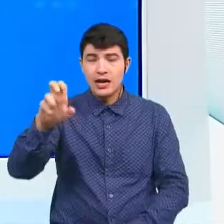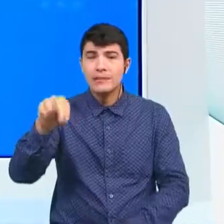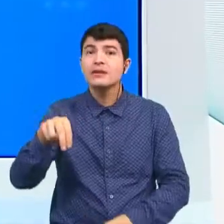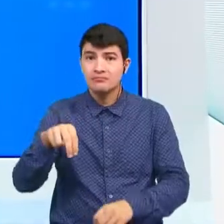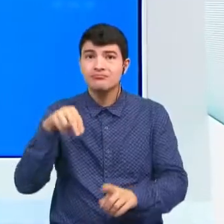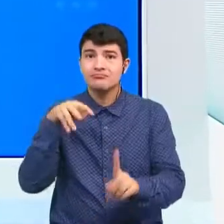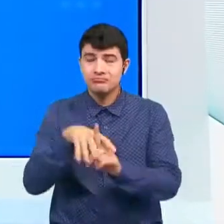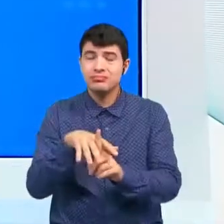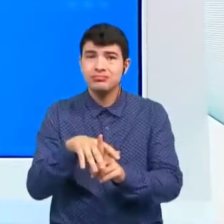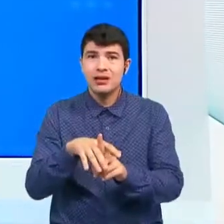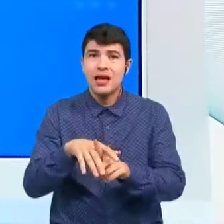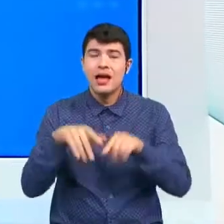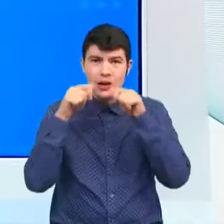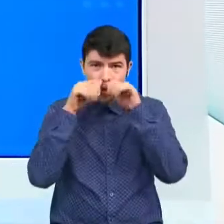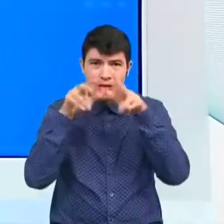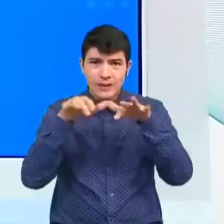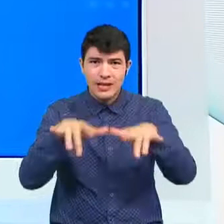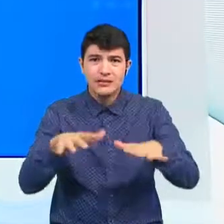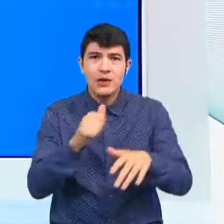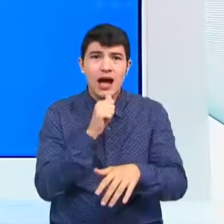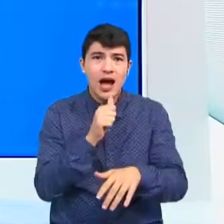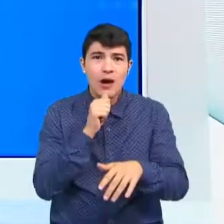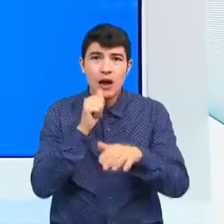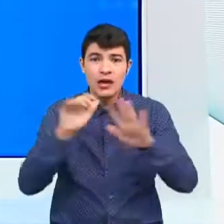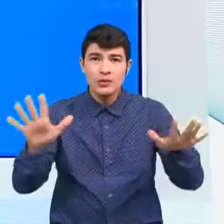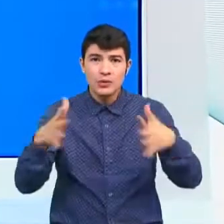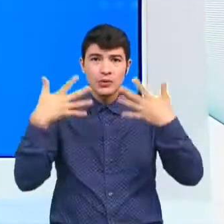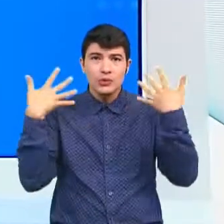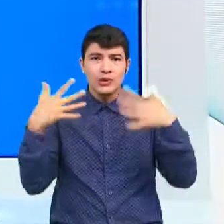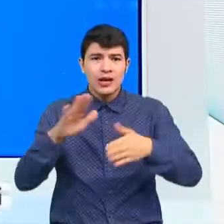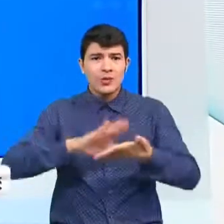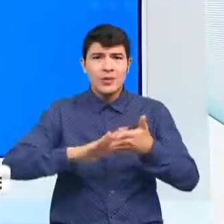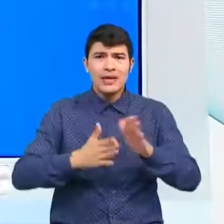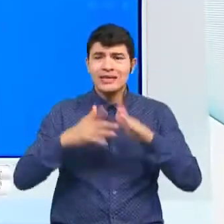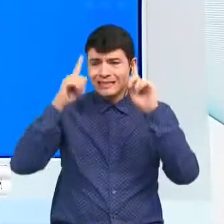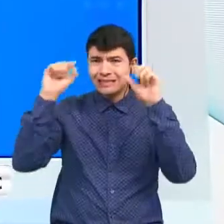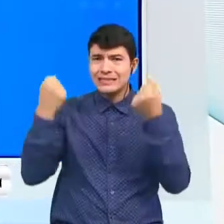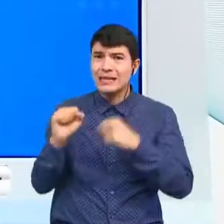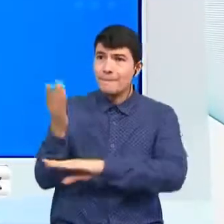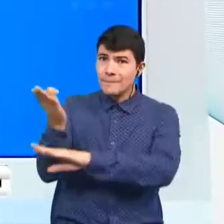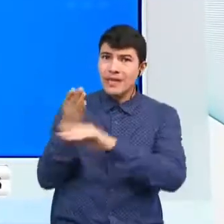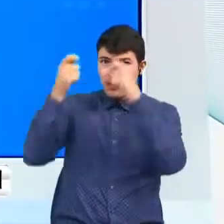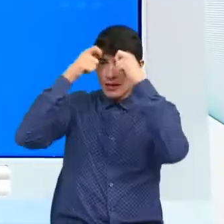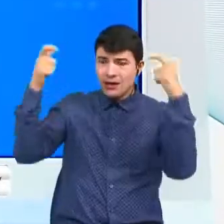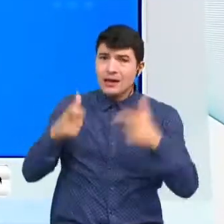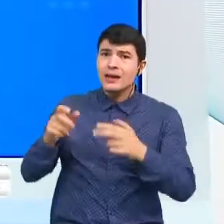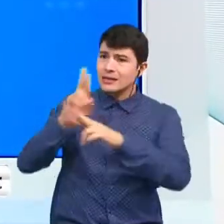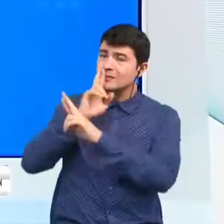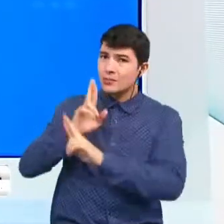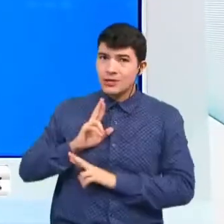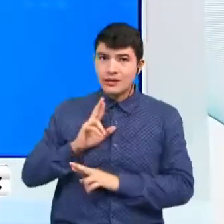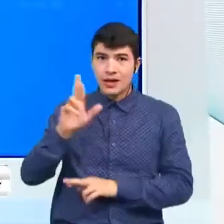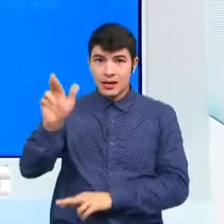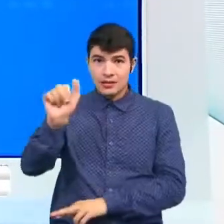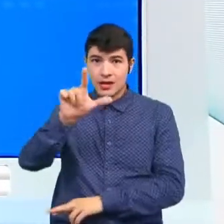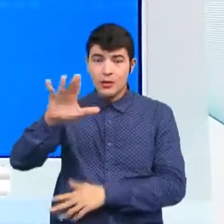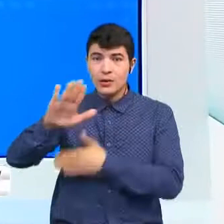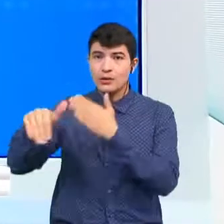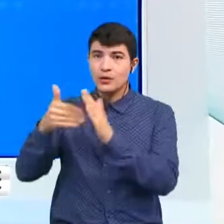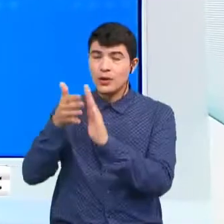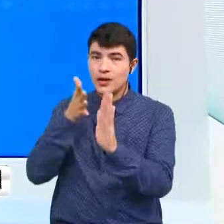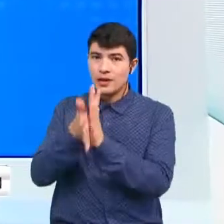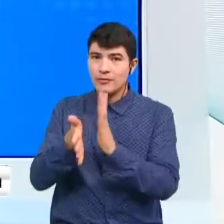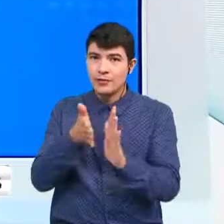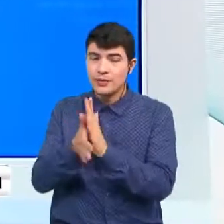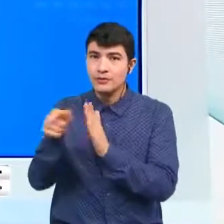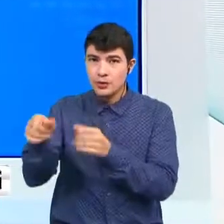y el aire tiene en vilo a toda la comunidad que reclama acciones oportunas por parte de las autoridades raúl rolando castro sigue en el corregimiento